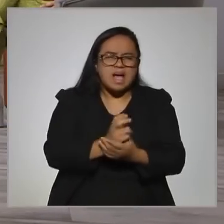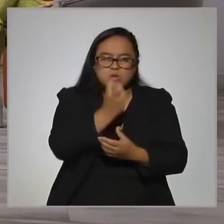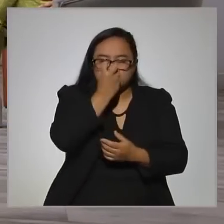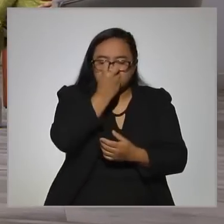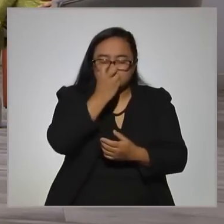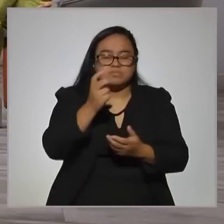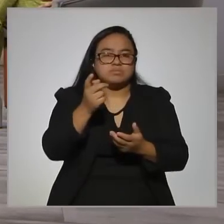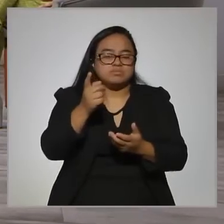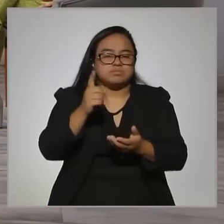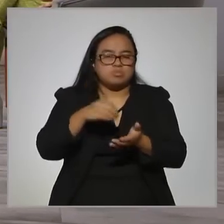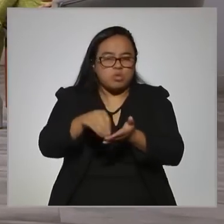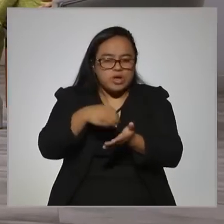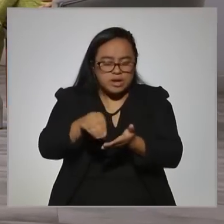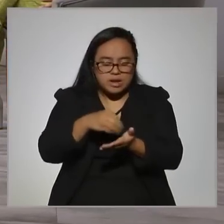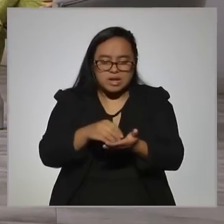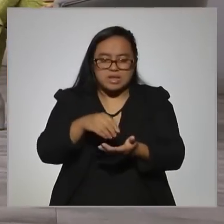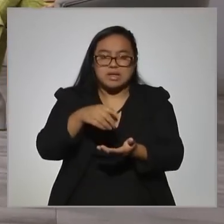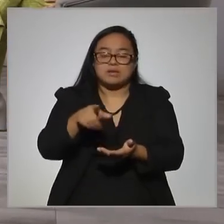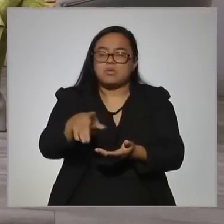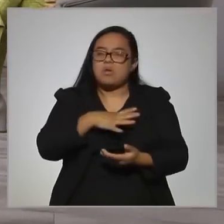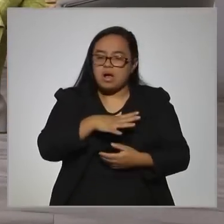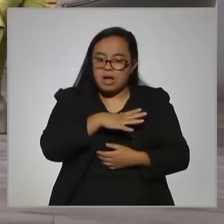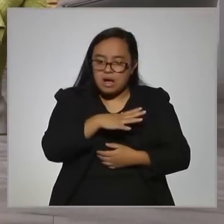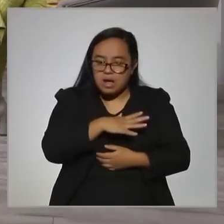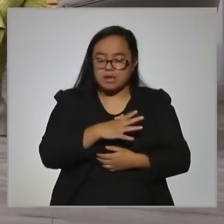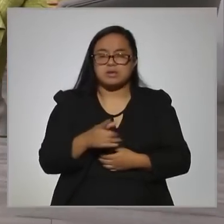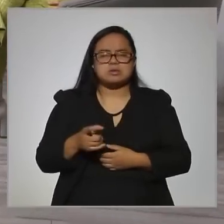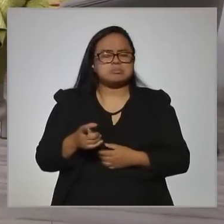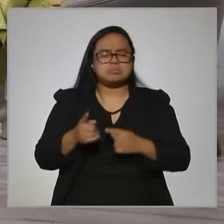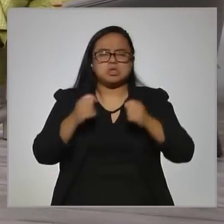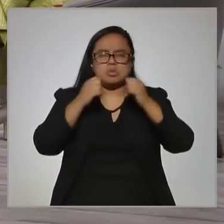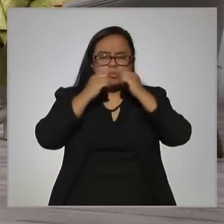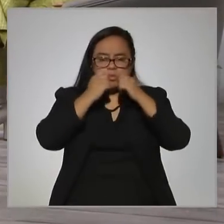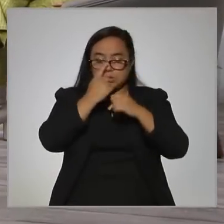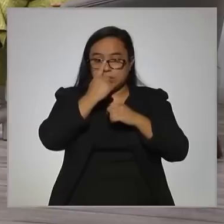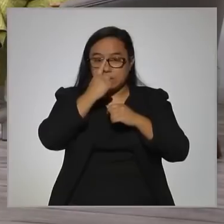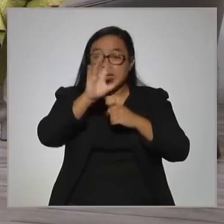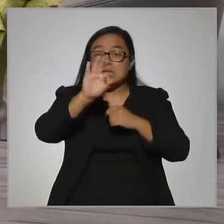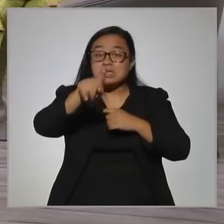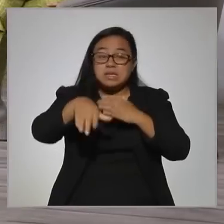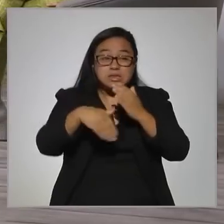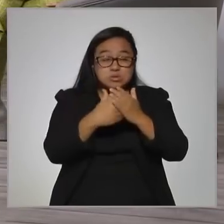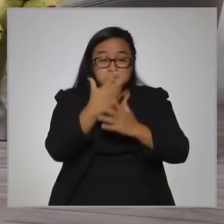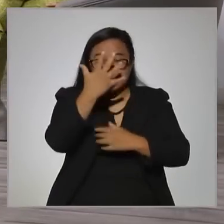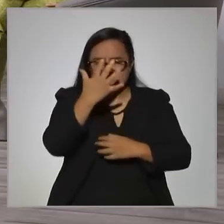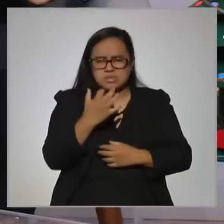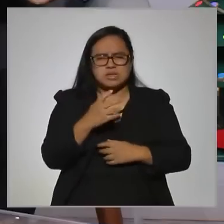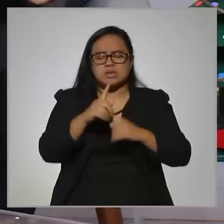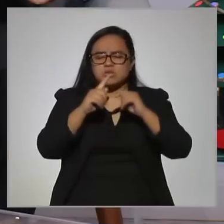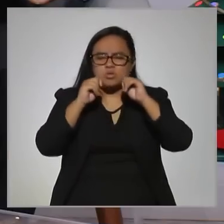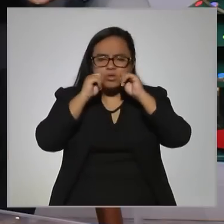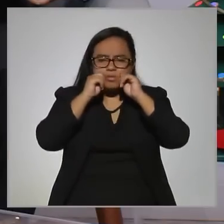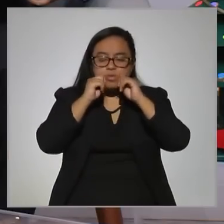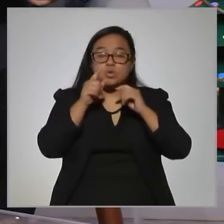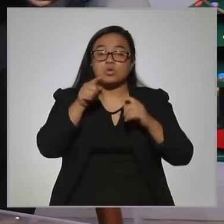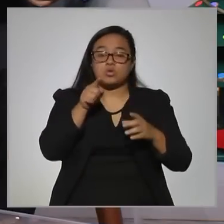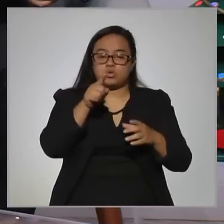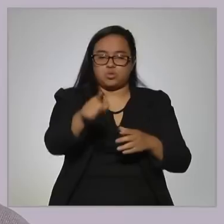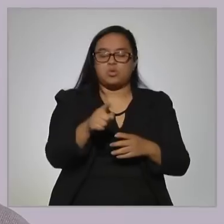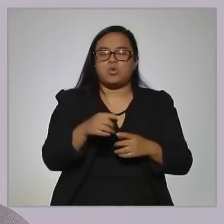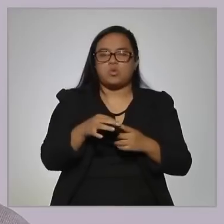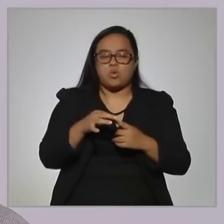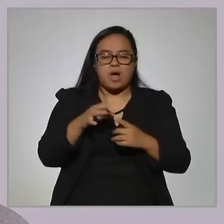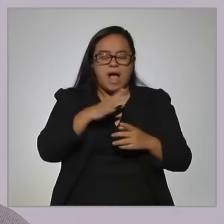van solos, siempre vas a platicar con el de al lado, te van a tratar bien. Y pues si alguien amanece triste, les recomiendo, pues ahora sí que agarren su guía